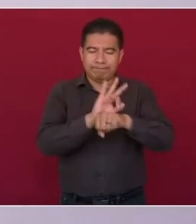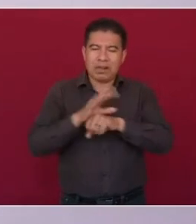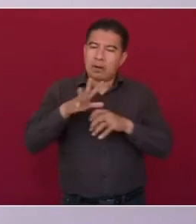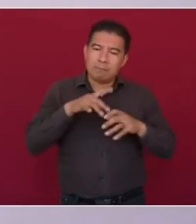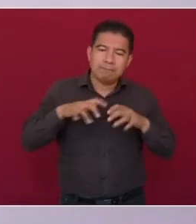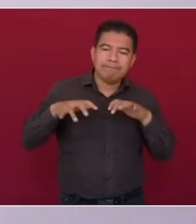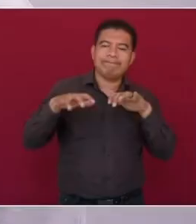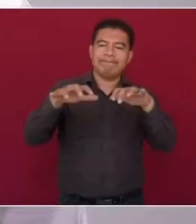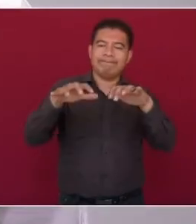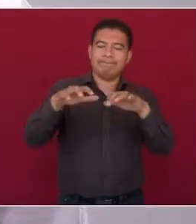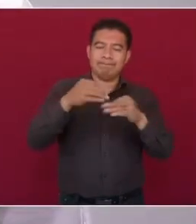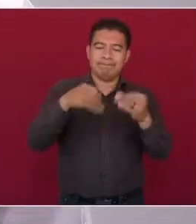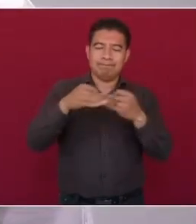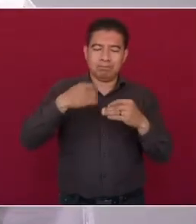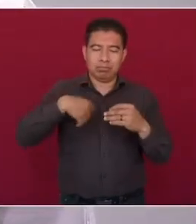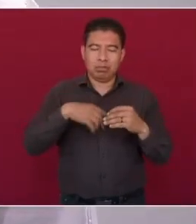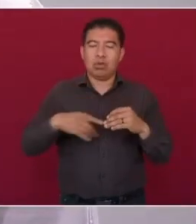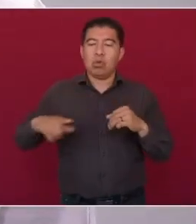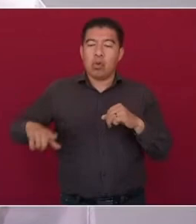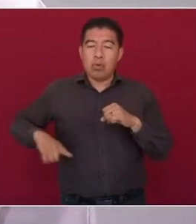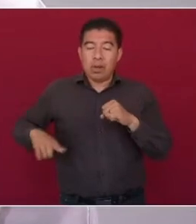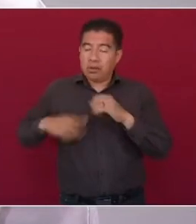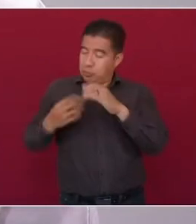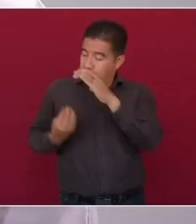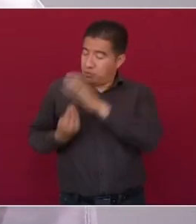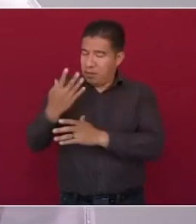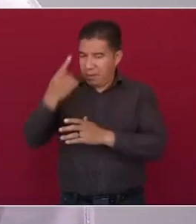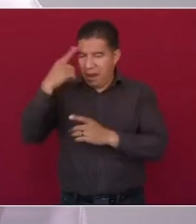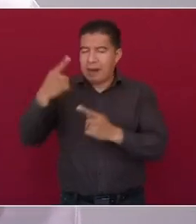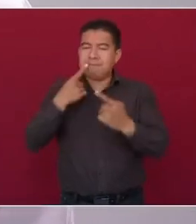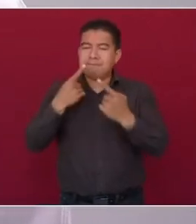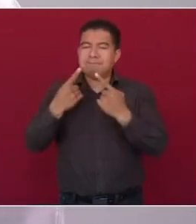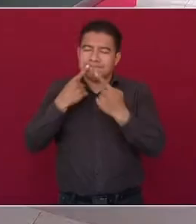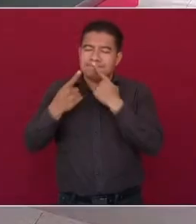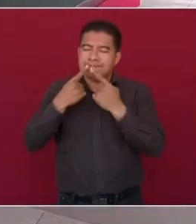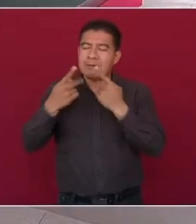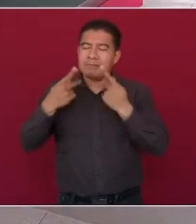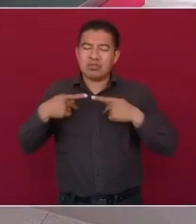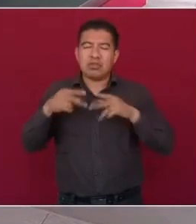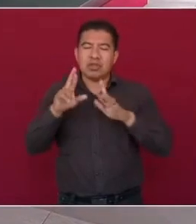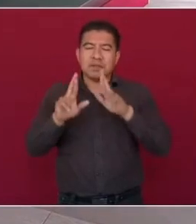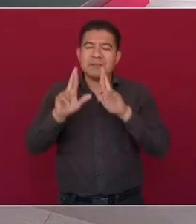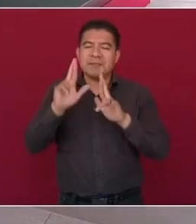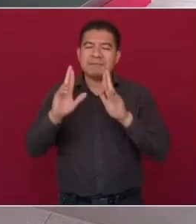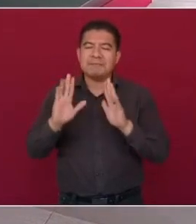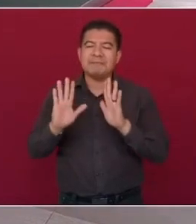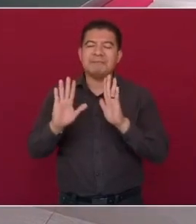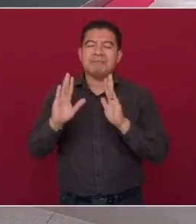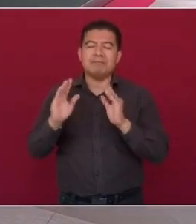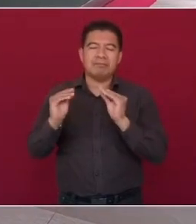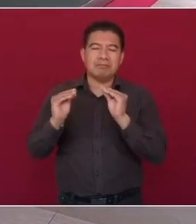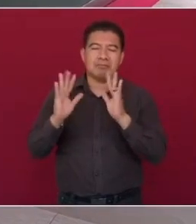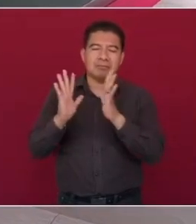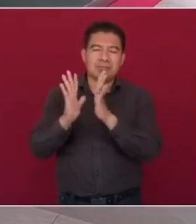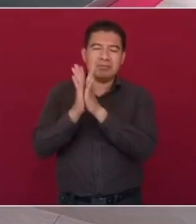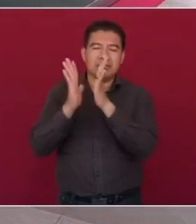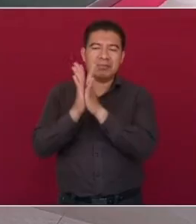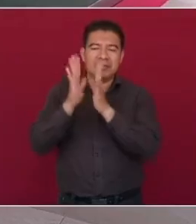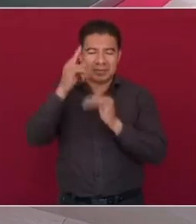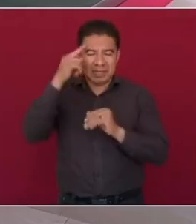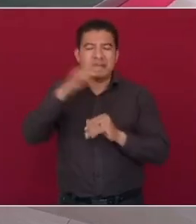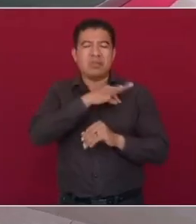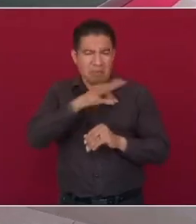democrático garantizará las libertades y cada quien podrá dedicarse a la actividad que más